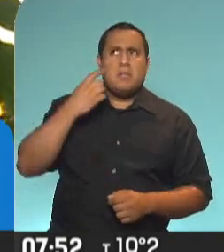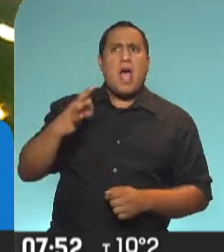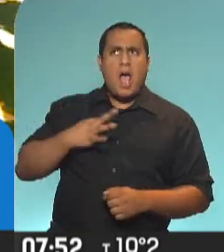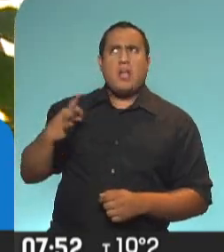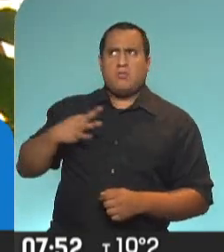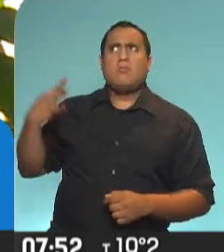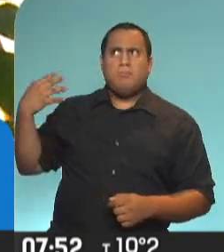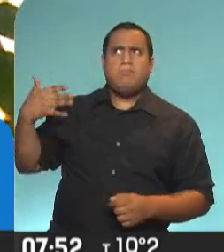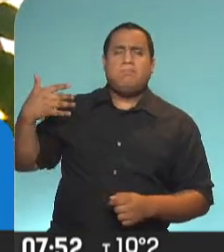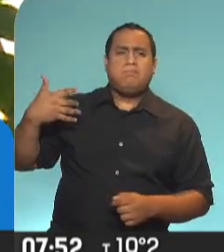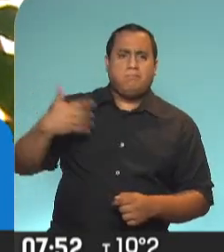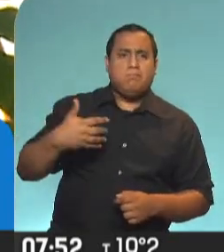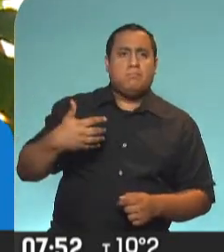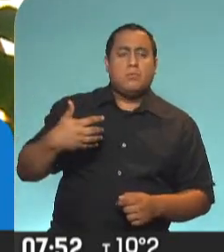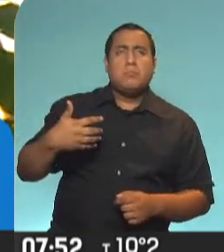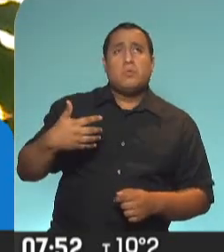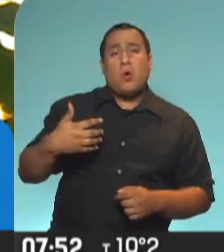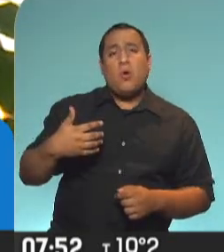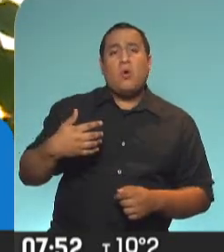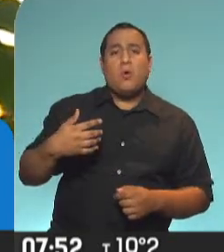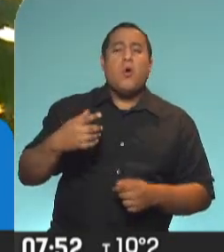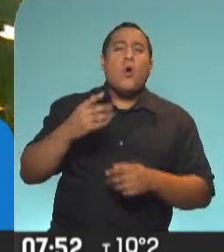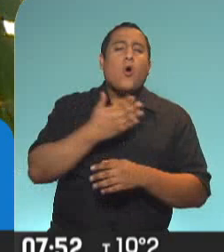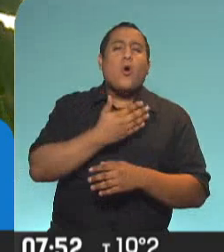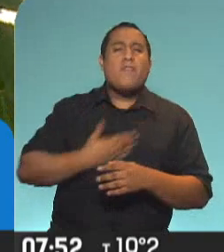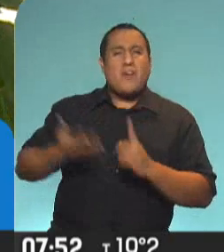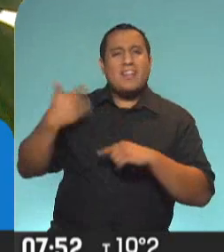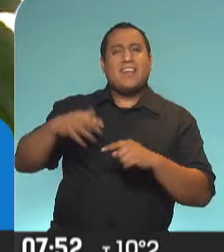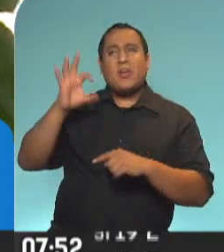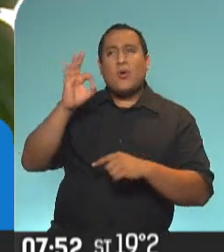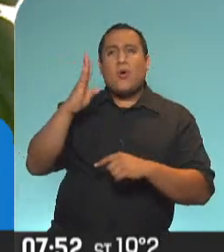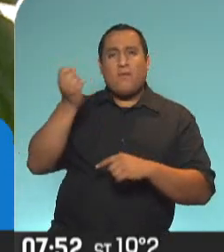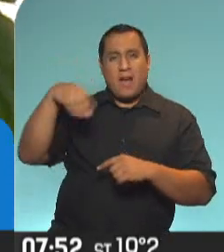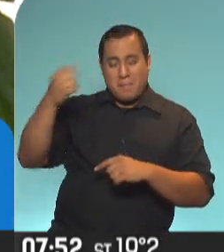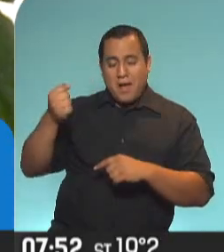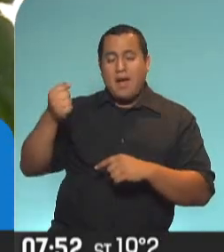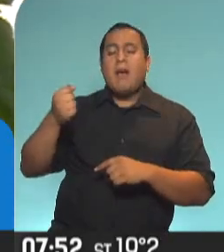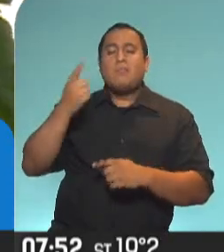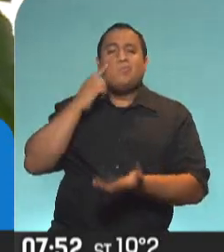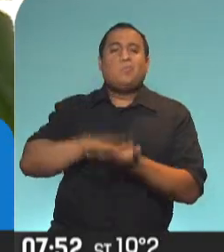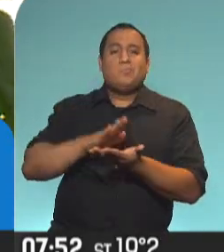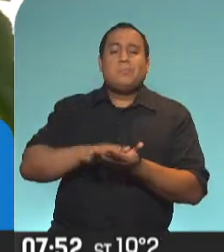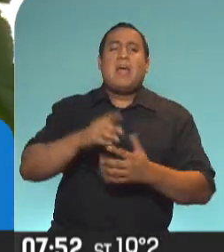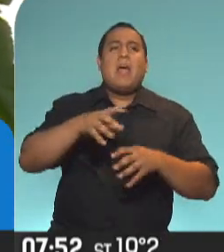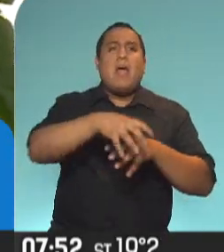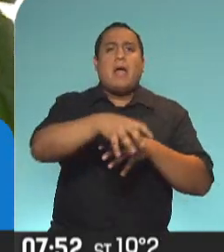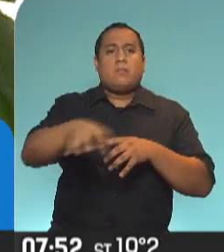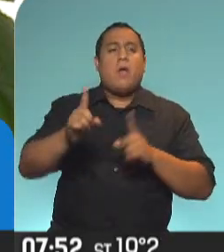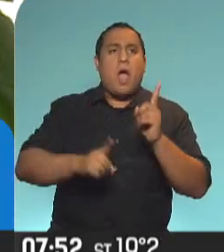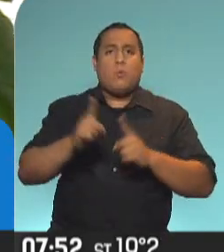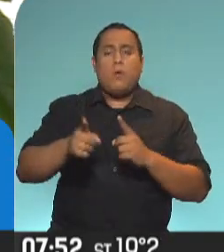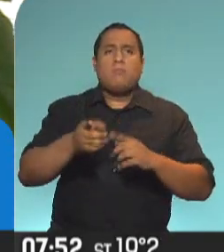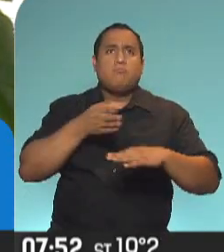años los dos gobiernos de Barack Obama son la demostración de que hay sectores que están accediendo a esos espacios de